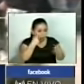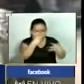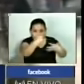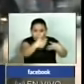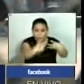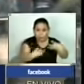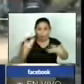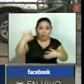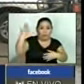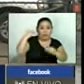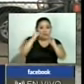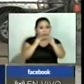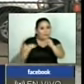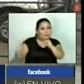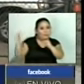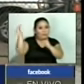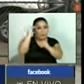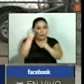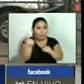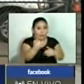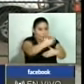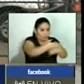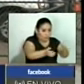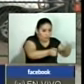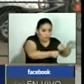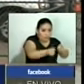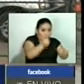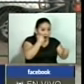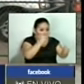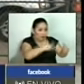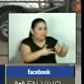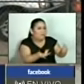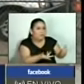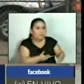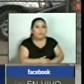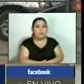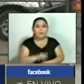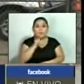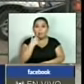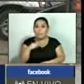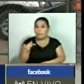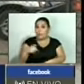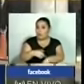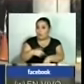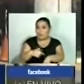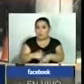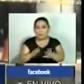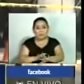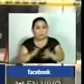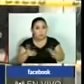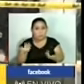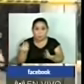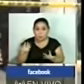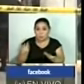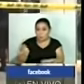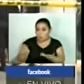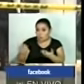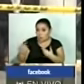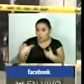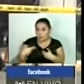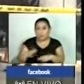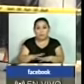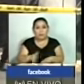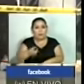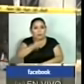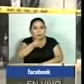que solicitó la sala sobre las personas retenidas en centros de confinamiento. Pero hasta el momento, asegura, no ha habido respuesta.